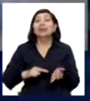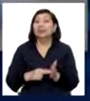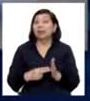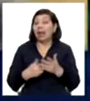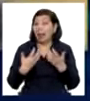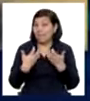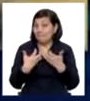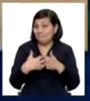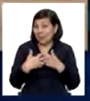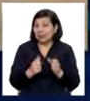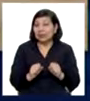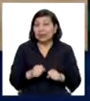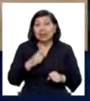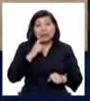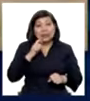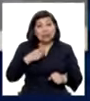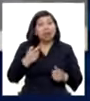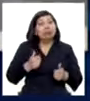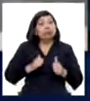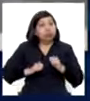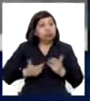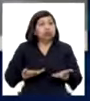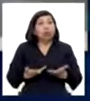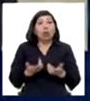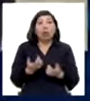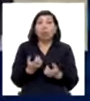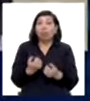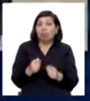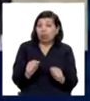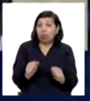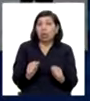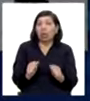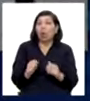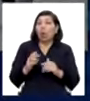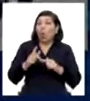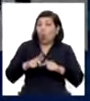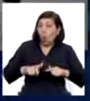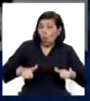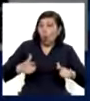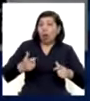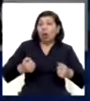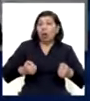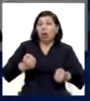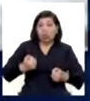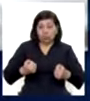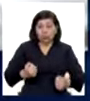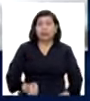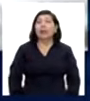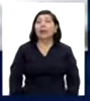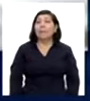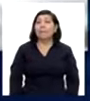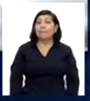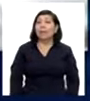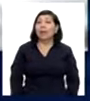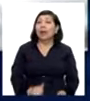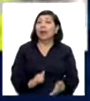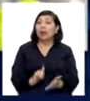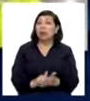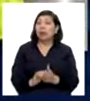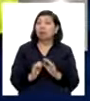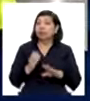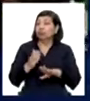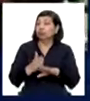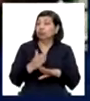esas empresas que realizan actividades de explotación de la infraestructura de transporte de uso público y que